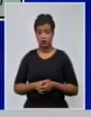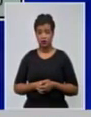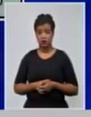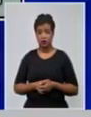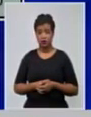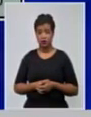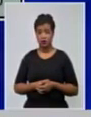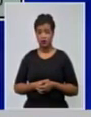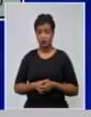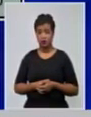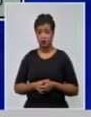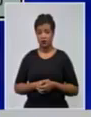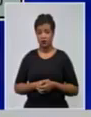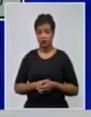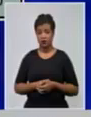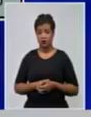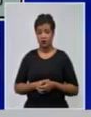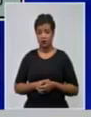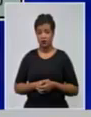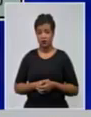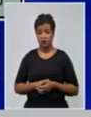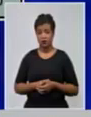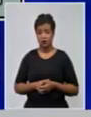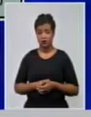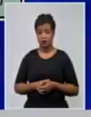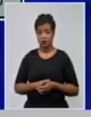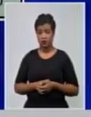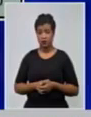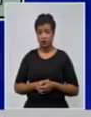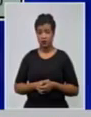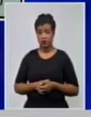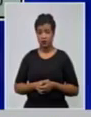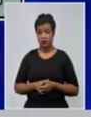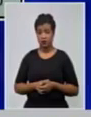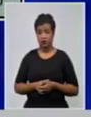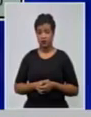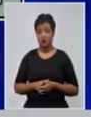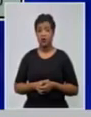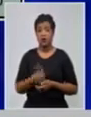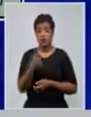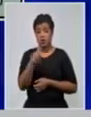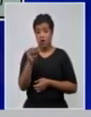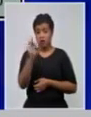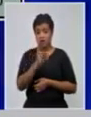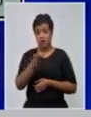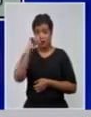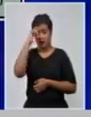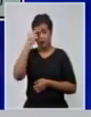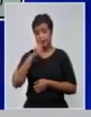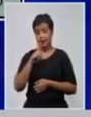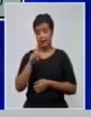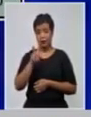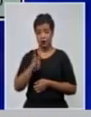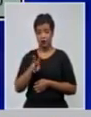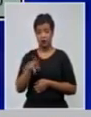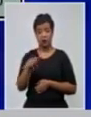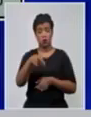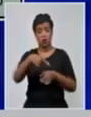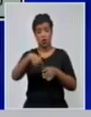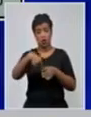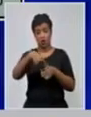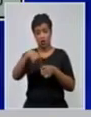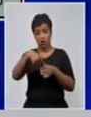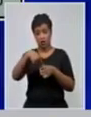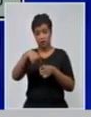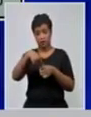23 del municipio Cabecera y 10 del municipio El Salvador, y en la situación del municipio especial Isla